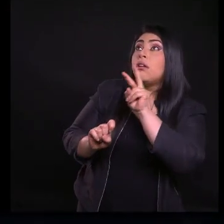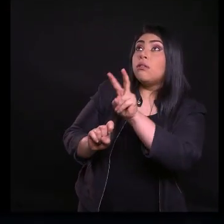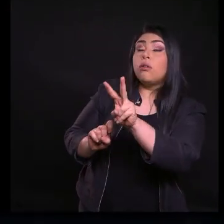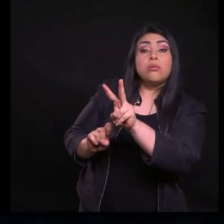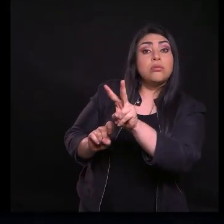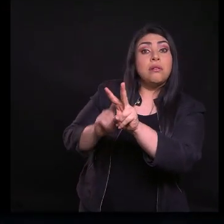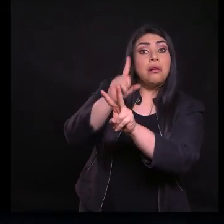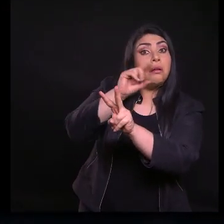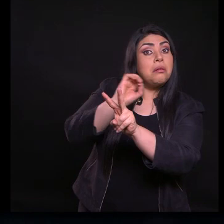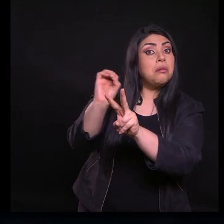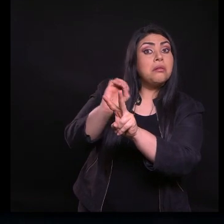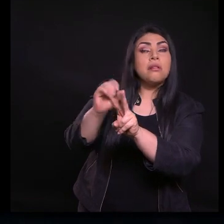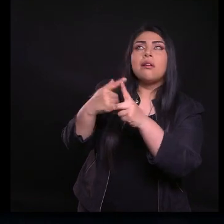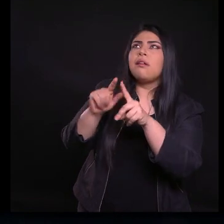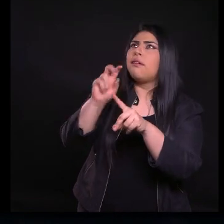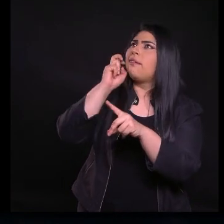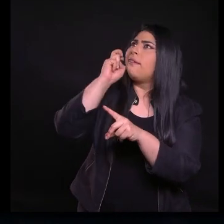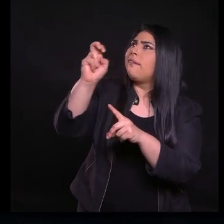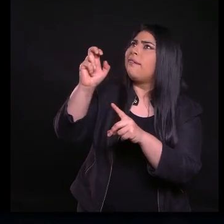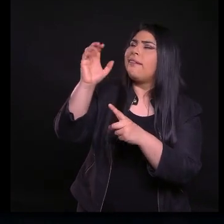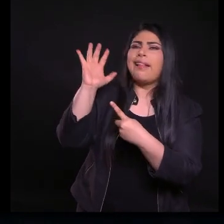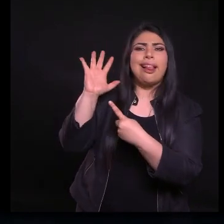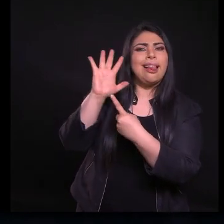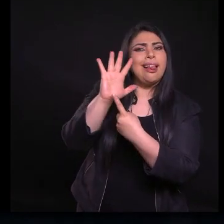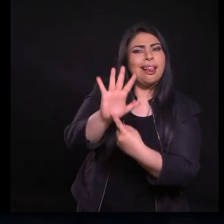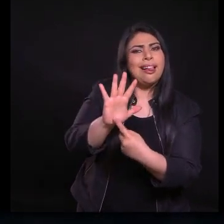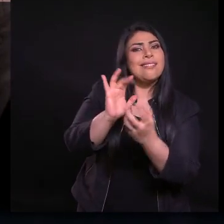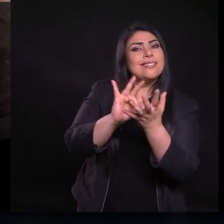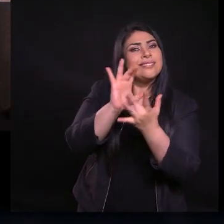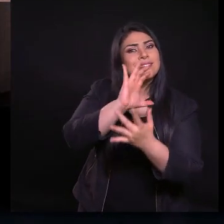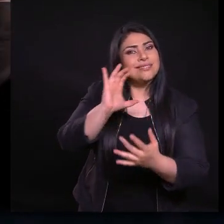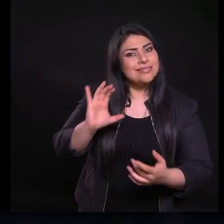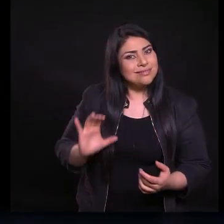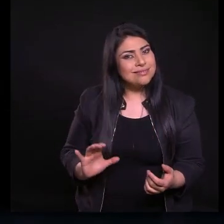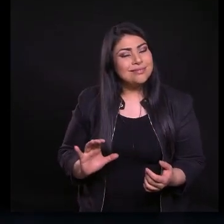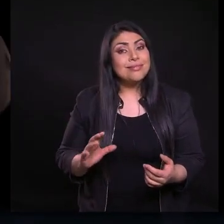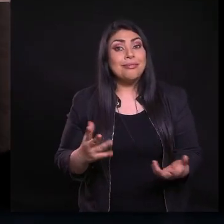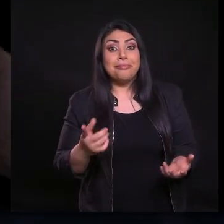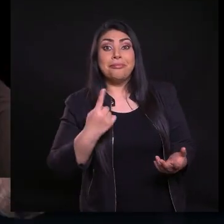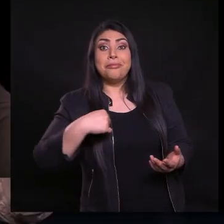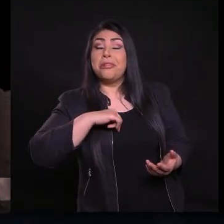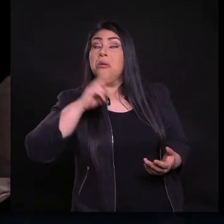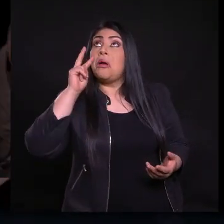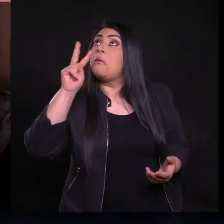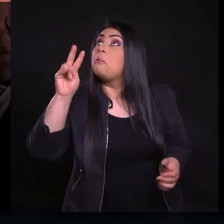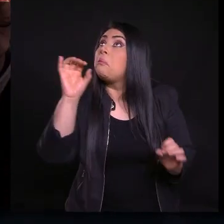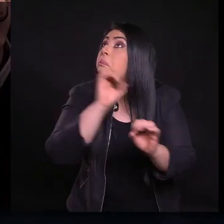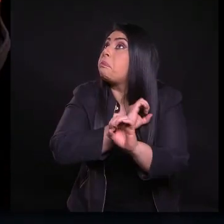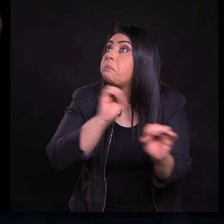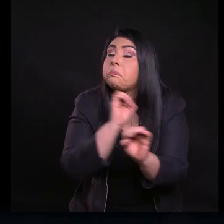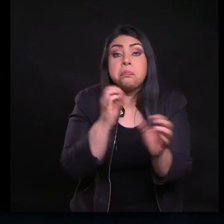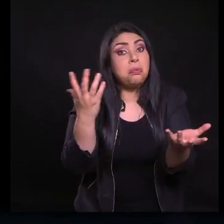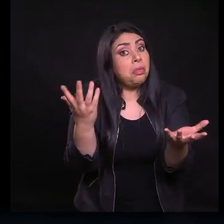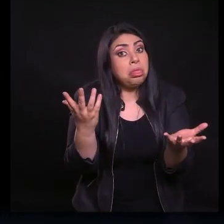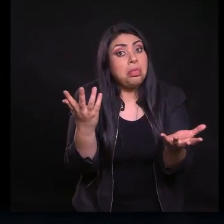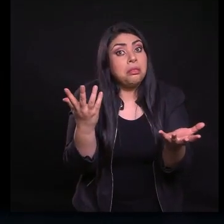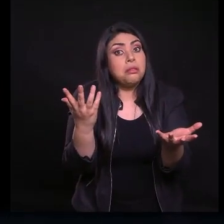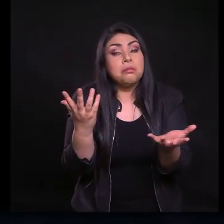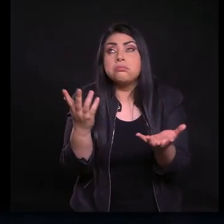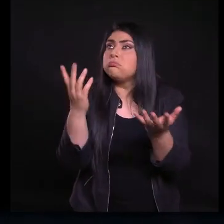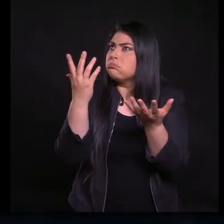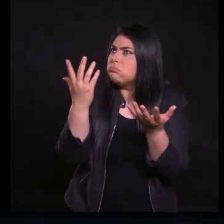mira qué lindo porque dice que la palabra el señor que nuestro dios posiblemente no lo podemos ver físicamente